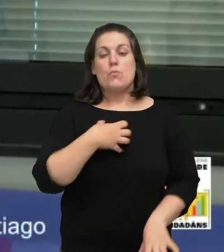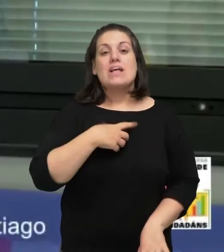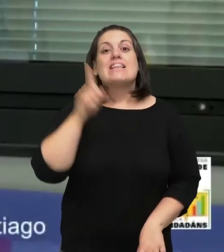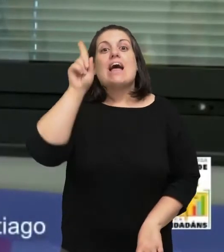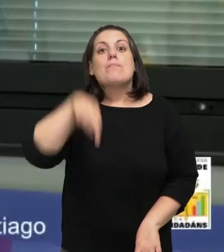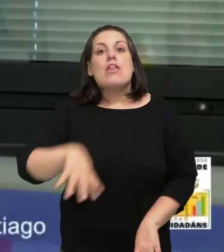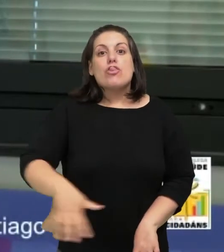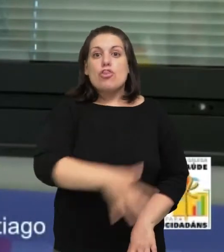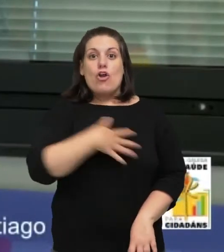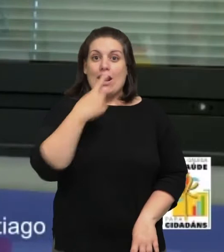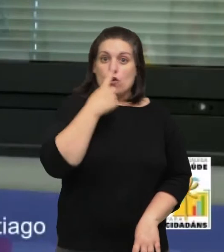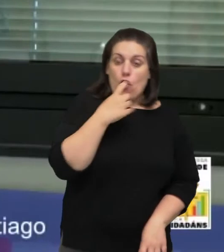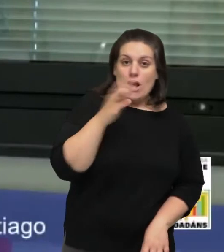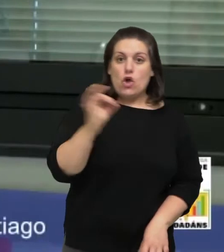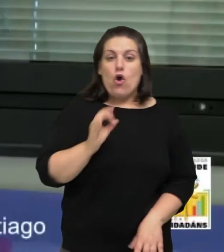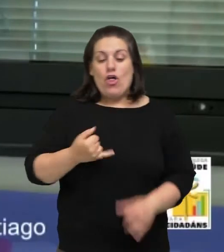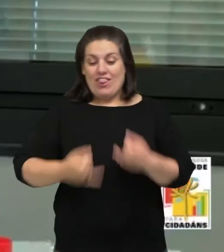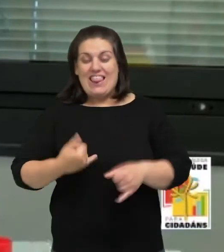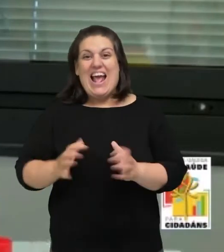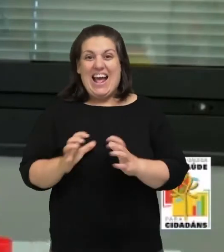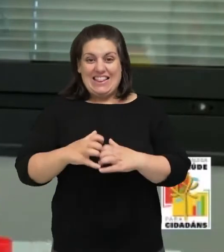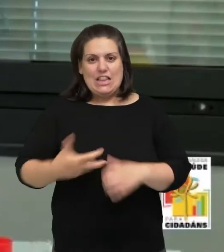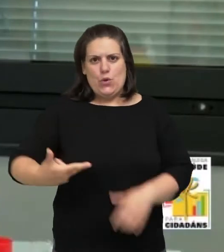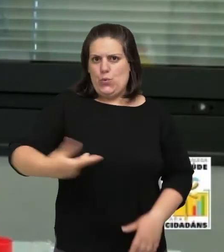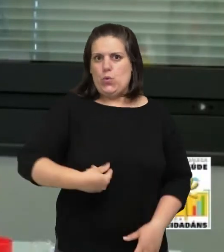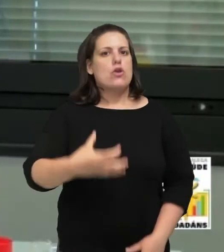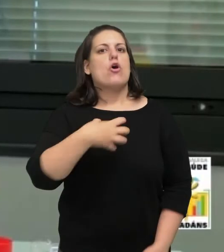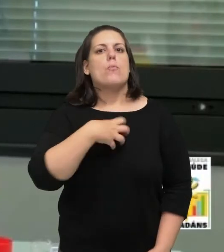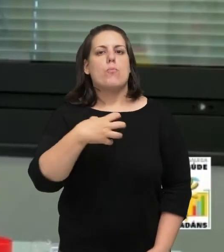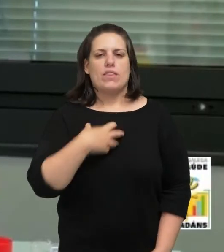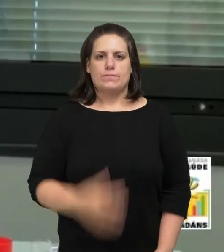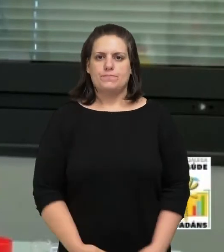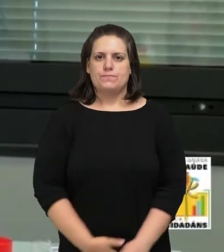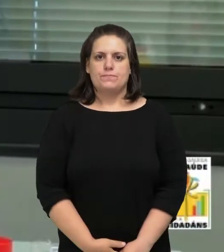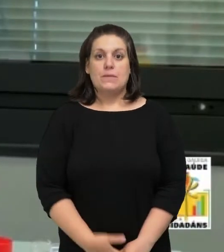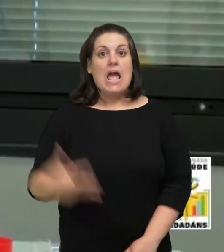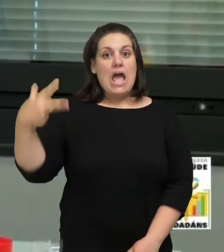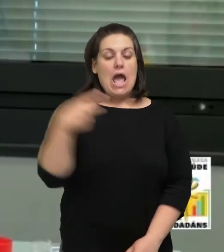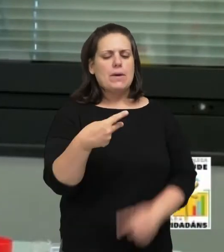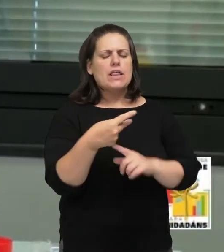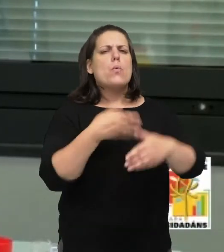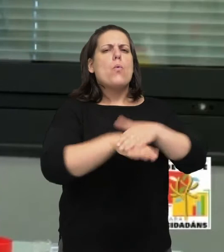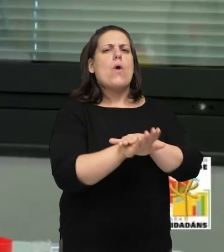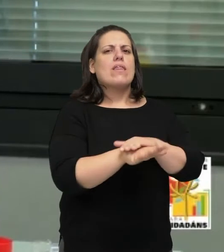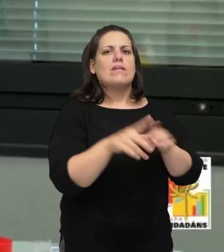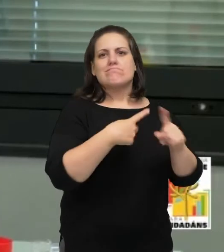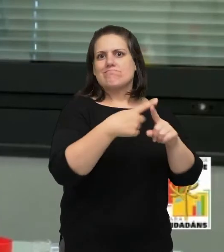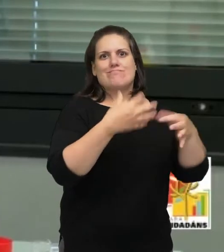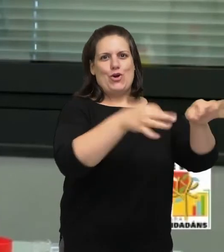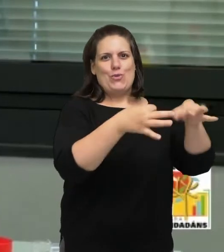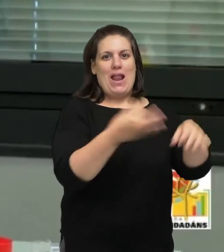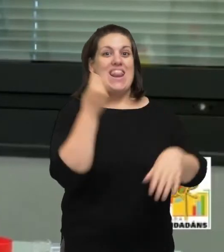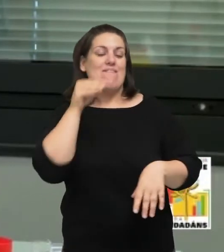la heparina en zonas enrojecidas o con cicatrices. Que la heparina se guarda a temperatura ambiente,